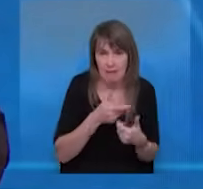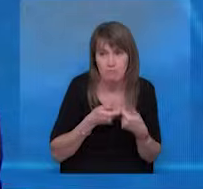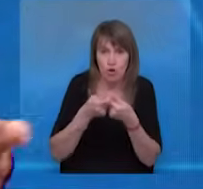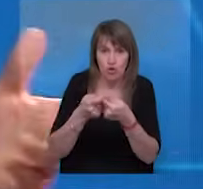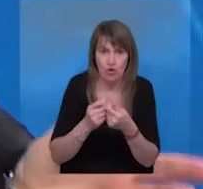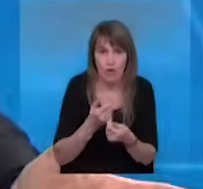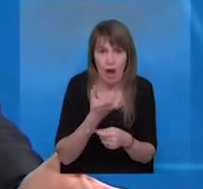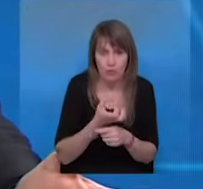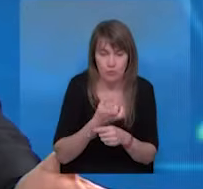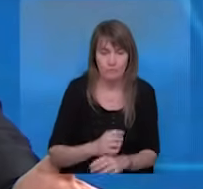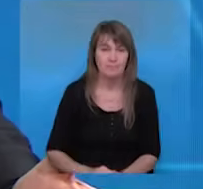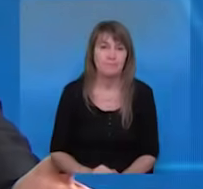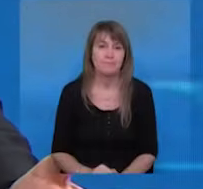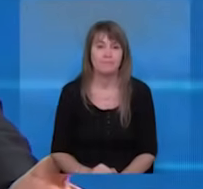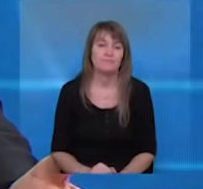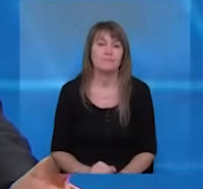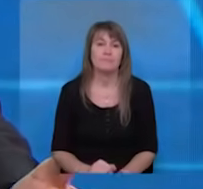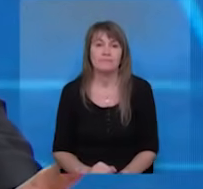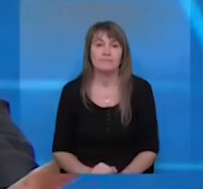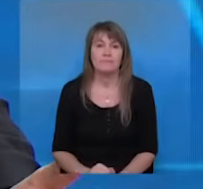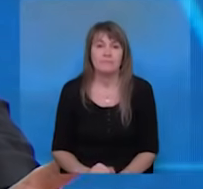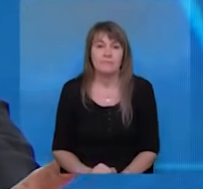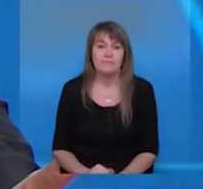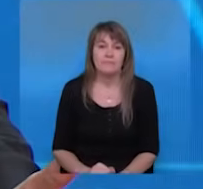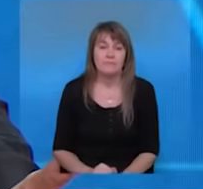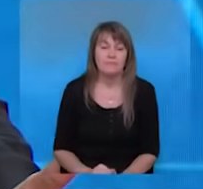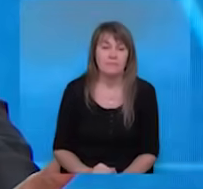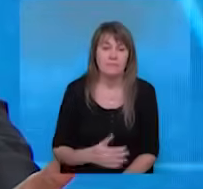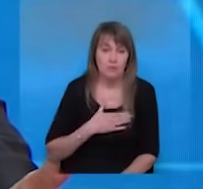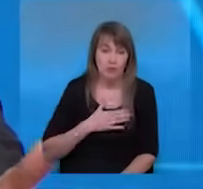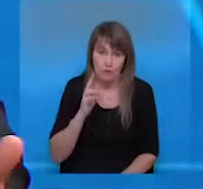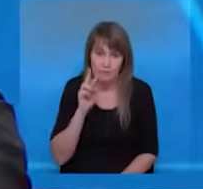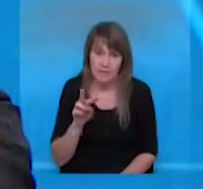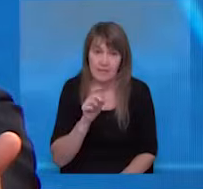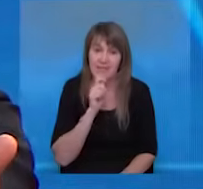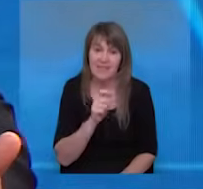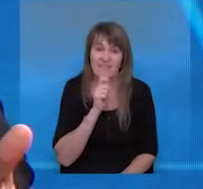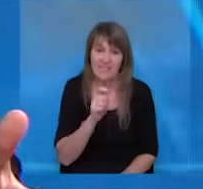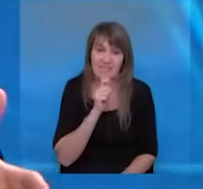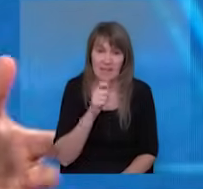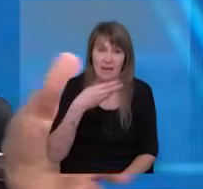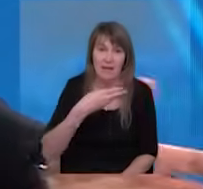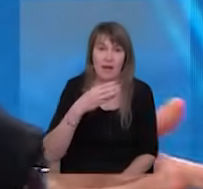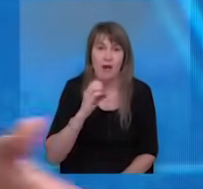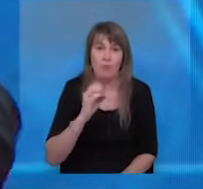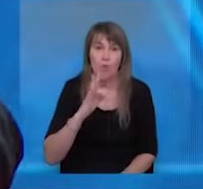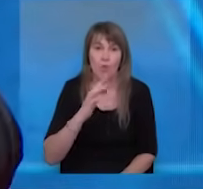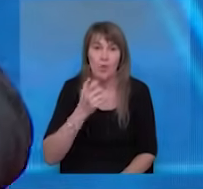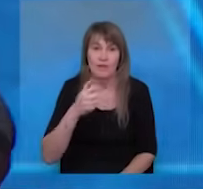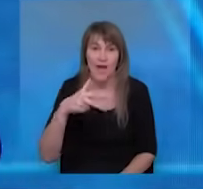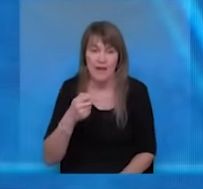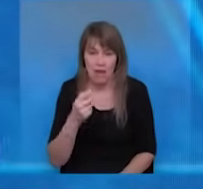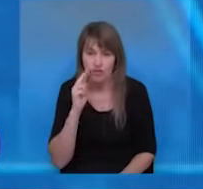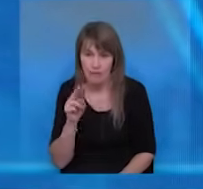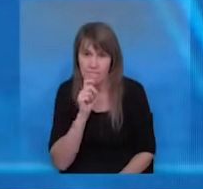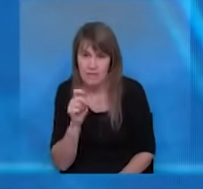dar pero Eh sí yo vi la entrevista botana tremendo no esto de la